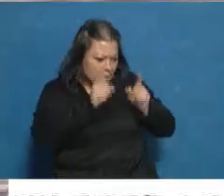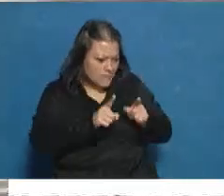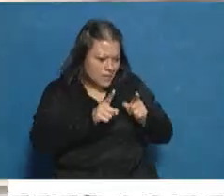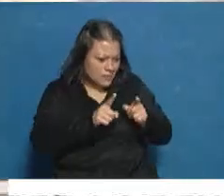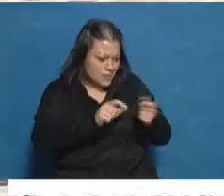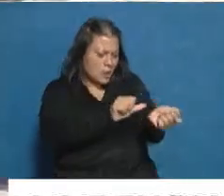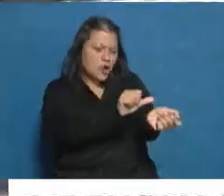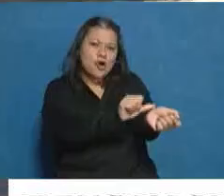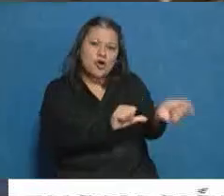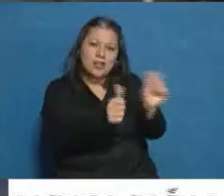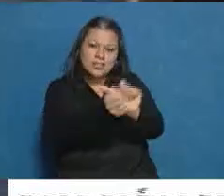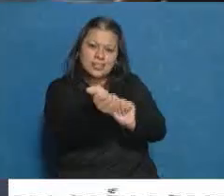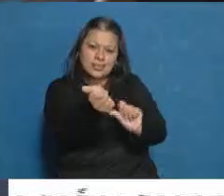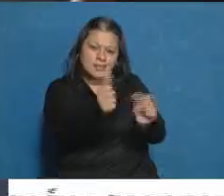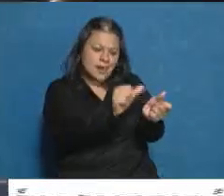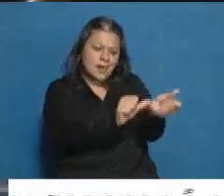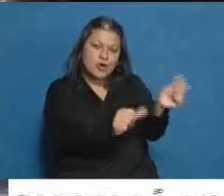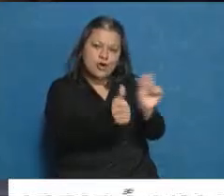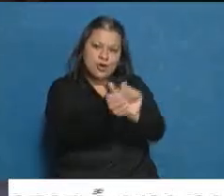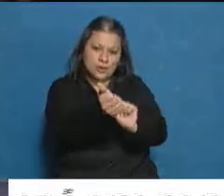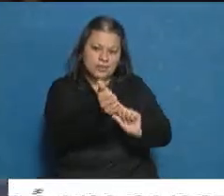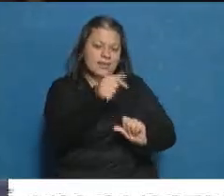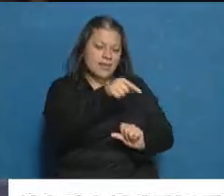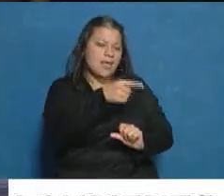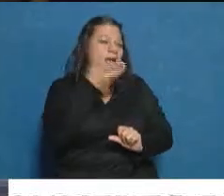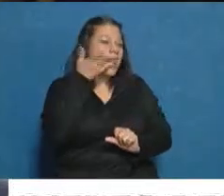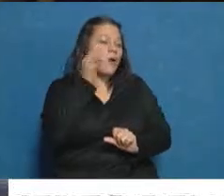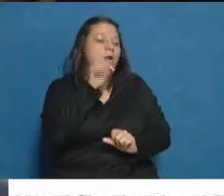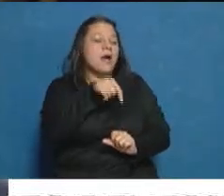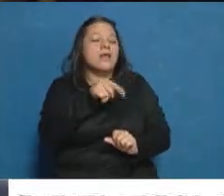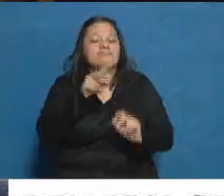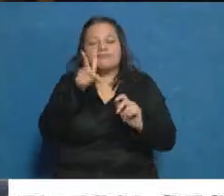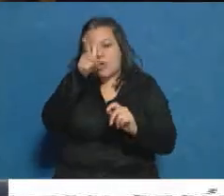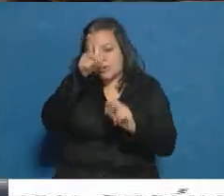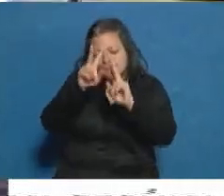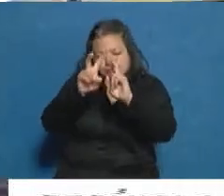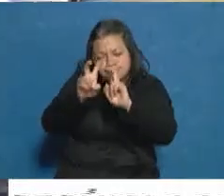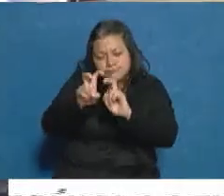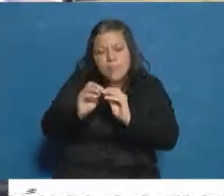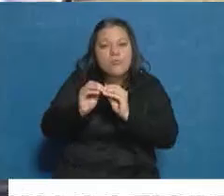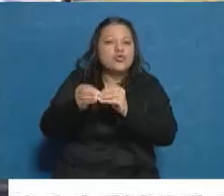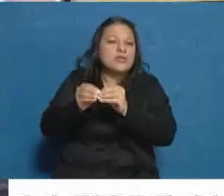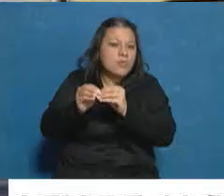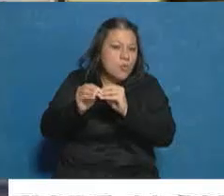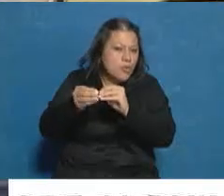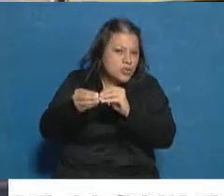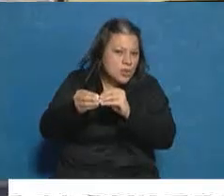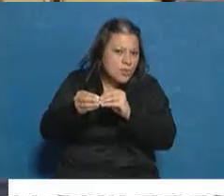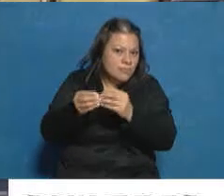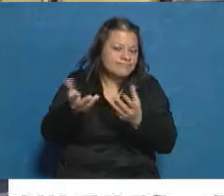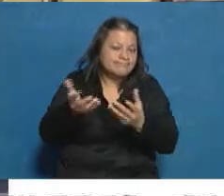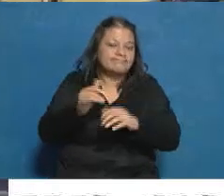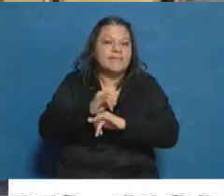como decía, con estos cortes en las muñecas. Está intentando averiguar bien cuáles entonces son los motivos.